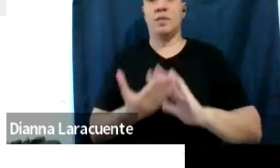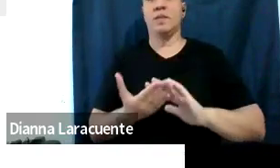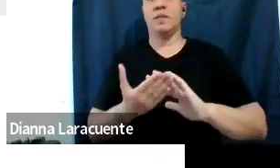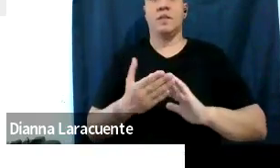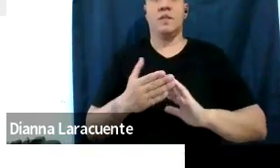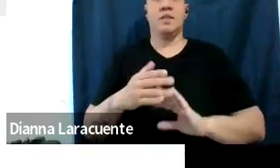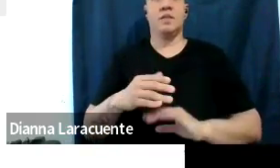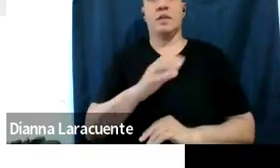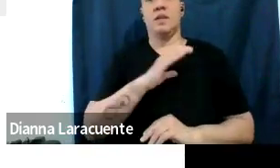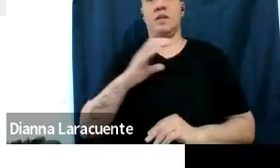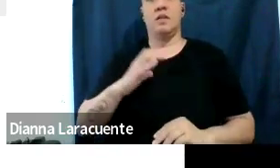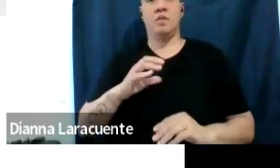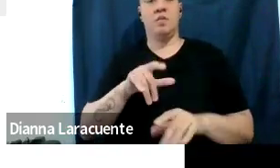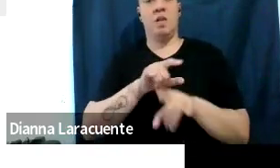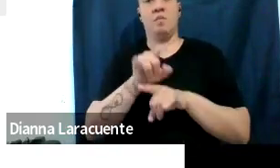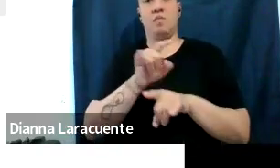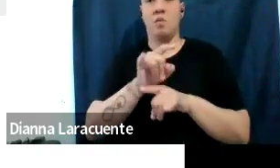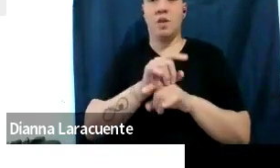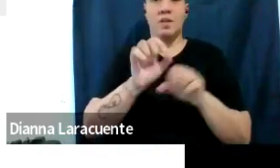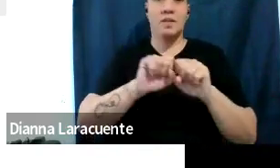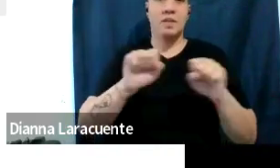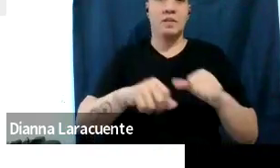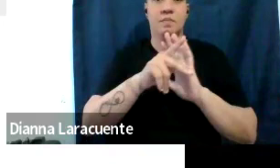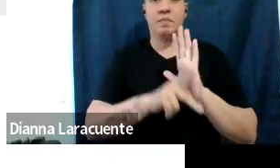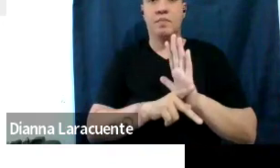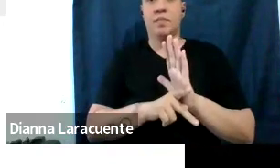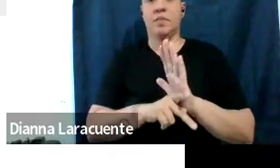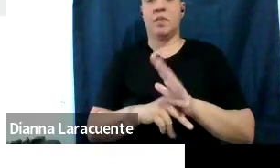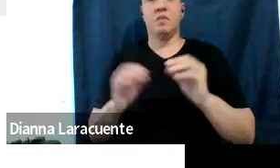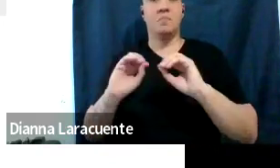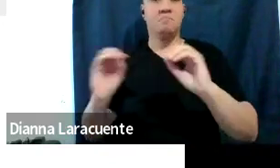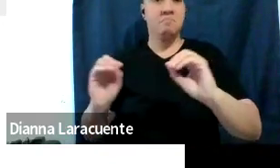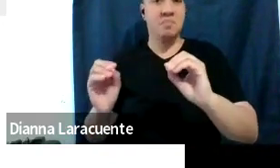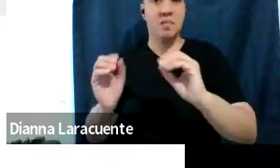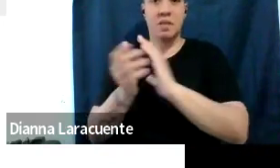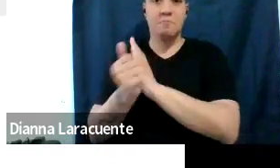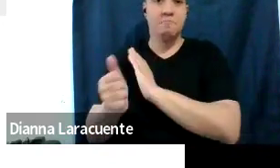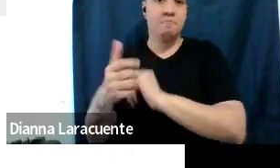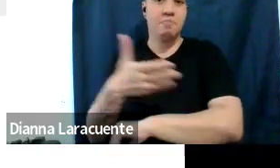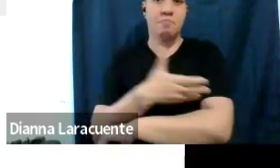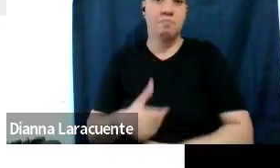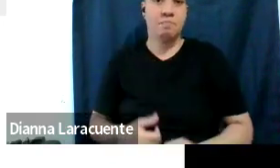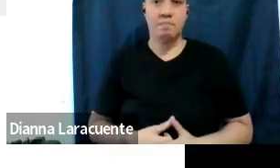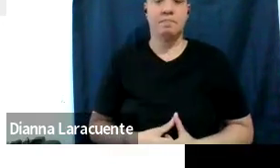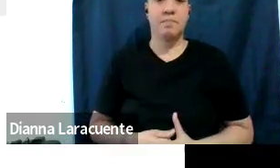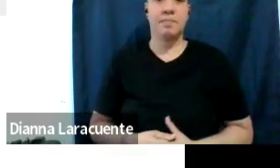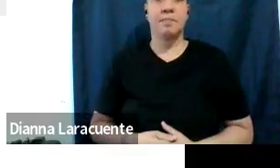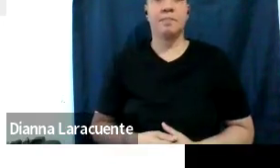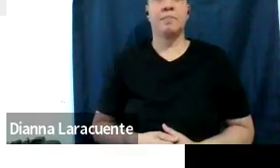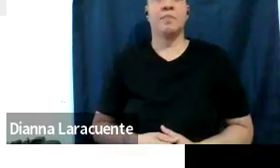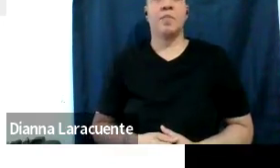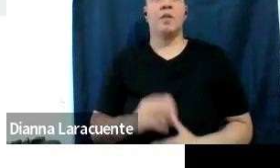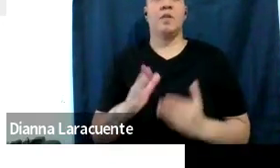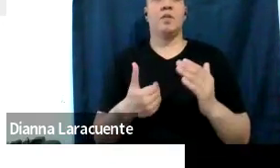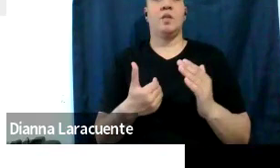del sistema parlamentario, en una Cámara sin prestigio y sin facultades. De todos los consejos